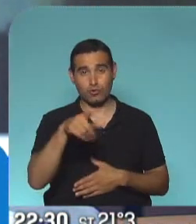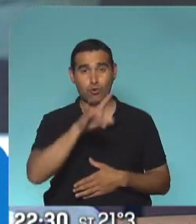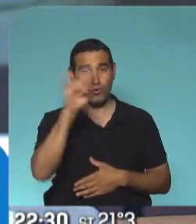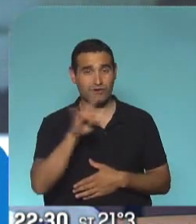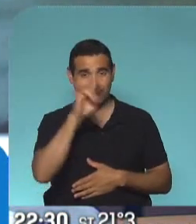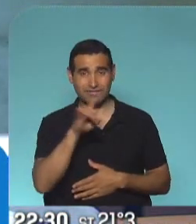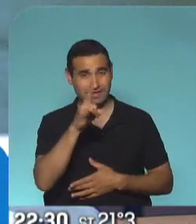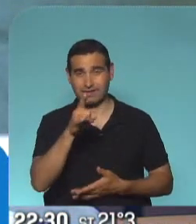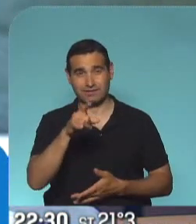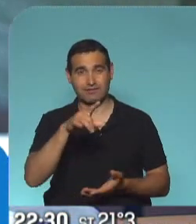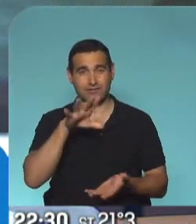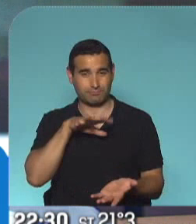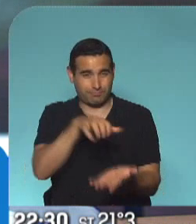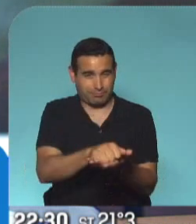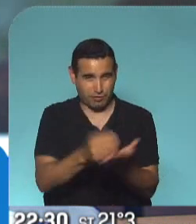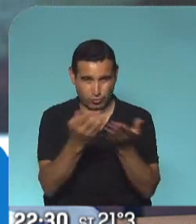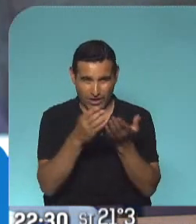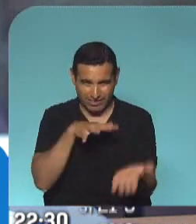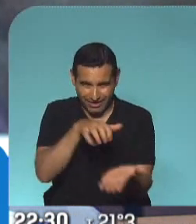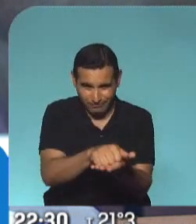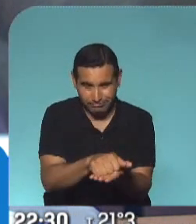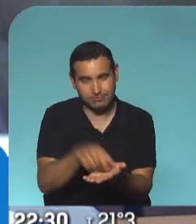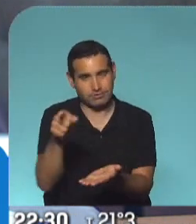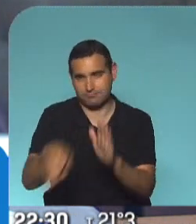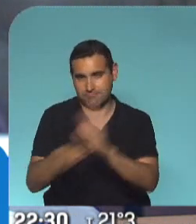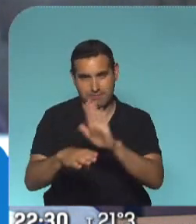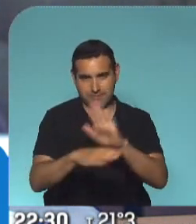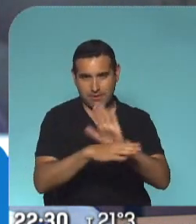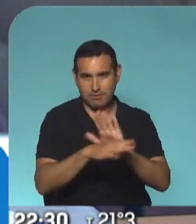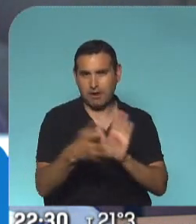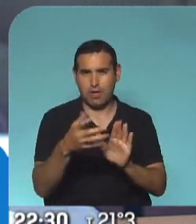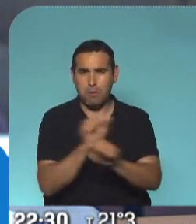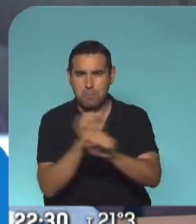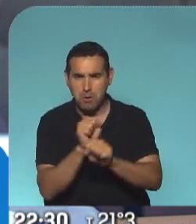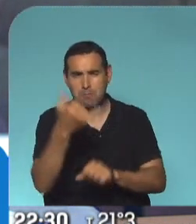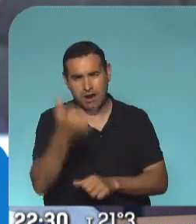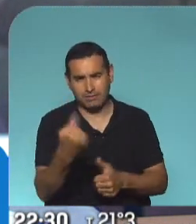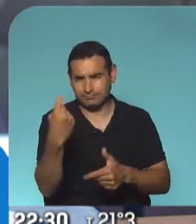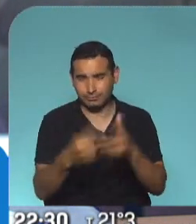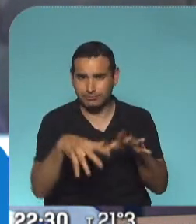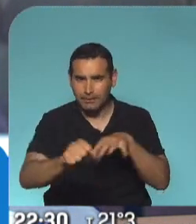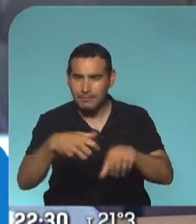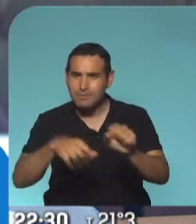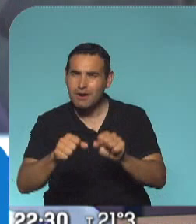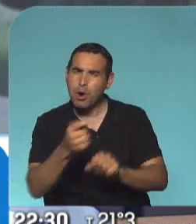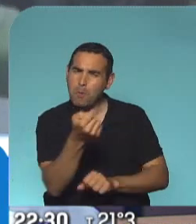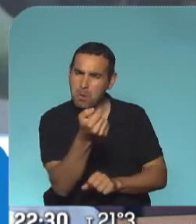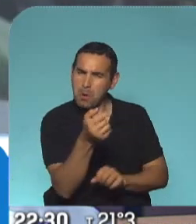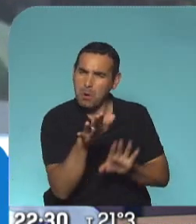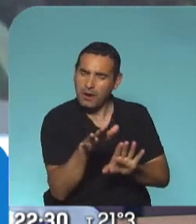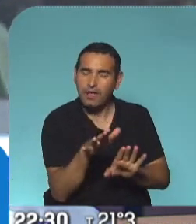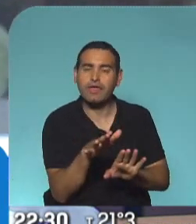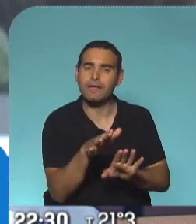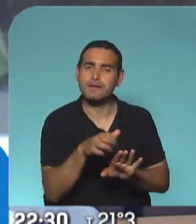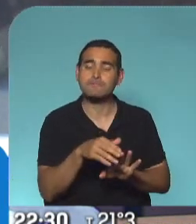Universidad Politécnica, aquella que había sido tomada por los estudiantes, encontraron bombas Molotov y demás. Quedaban algunos pocos nada más,